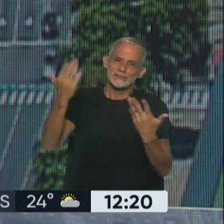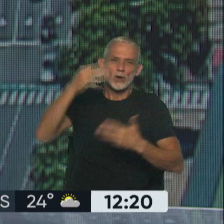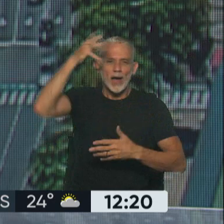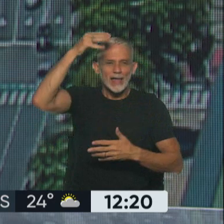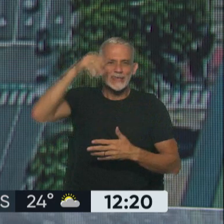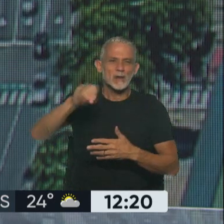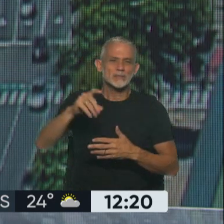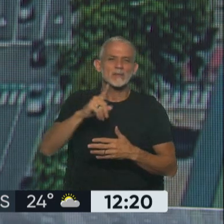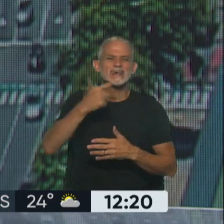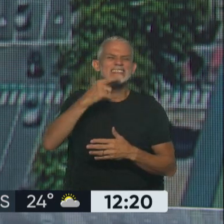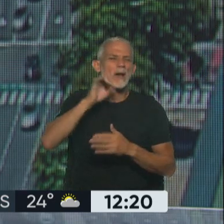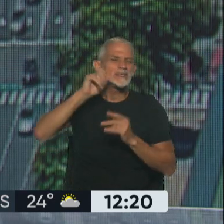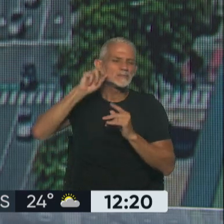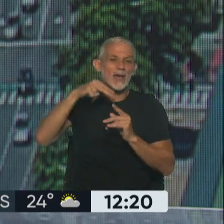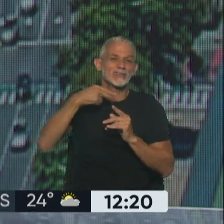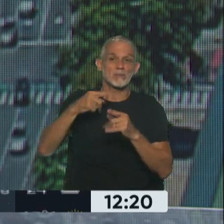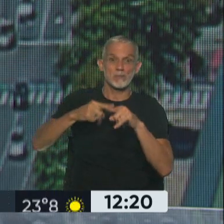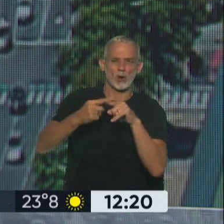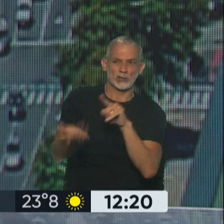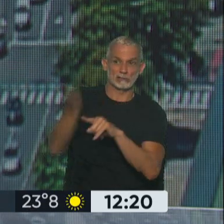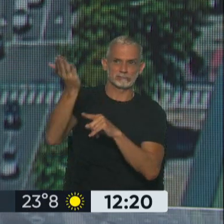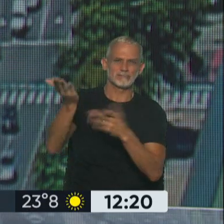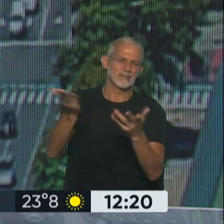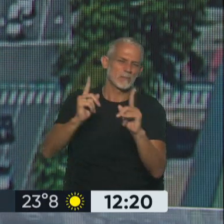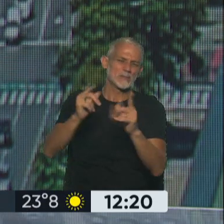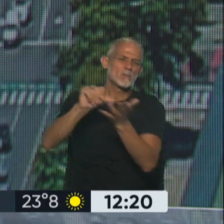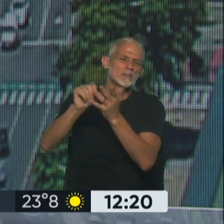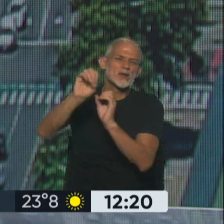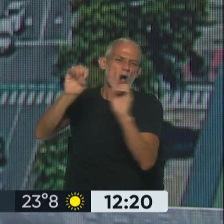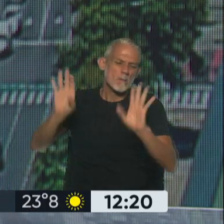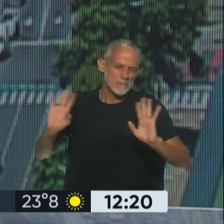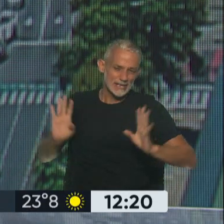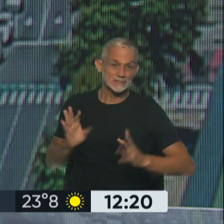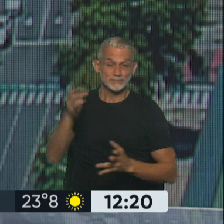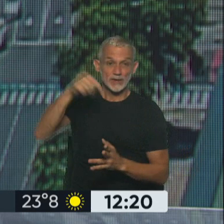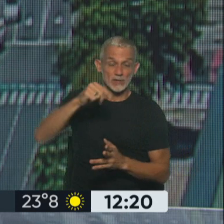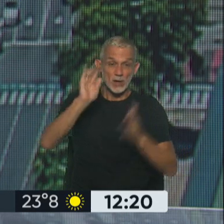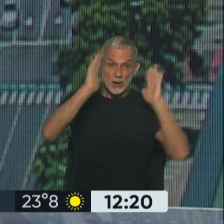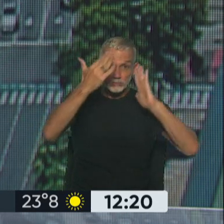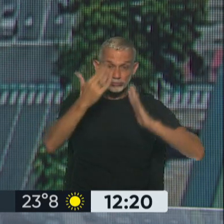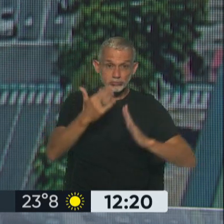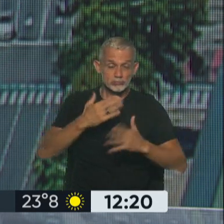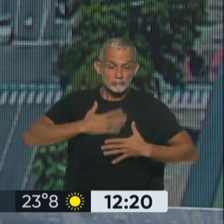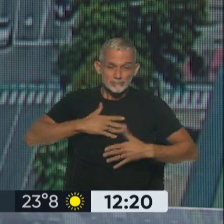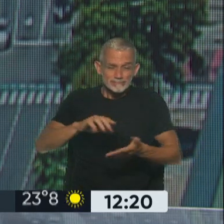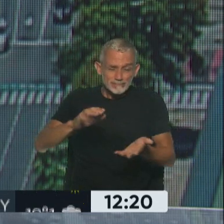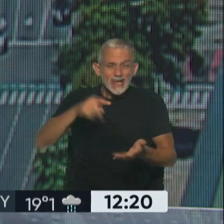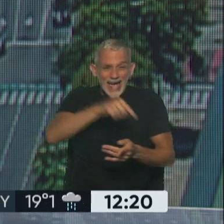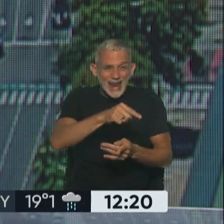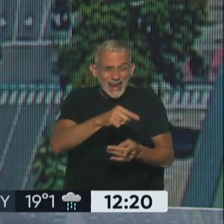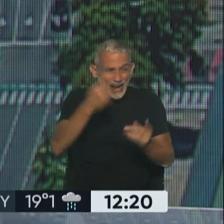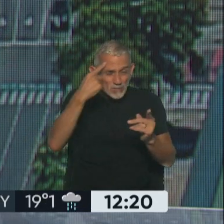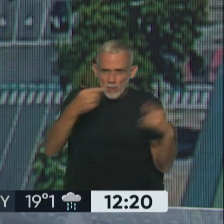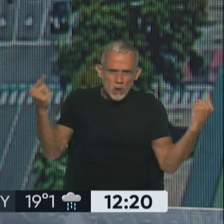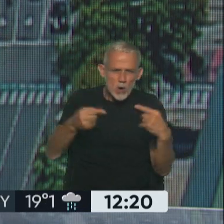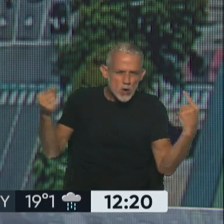llama el establishment de la política, en cada país le ponen un nombre distinto. Él tiene en su genética el enfrentamiento con este